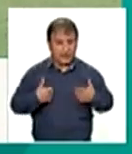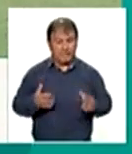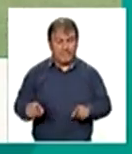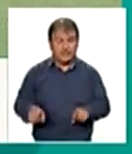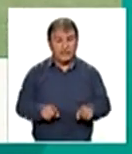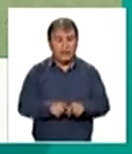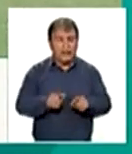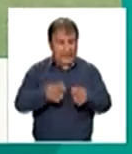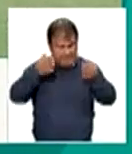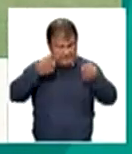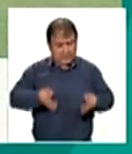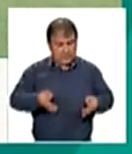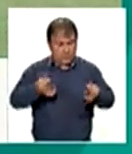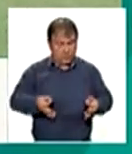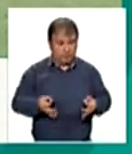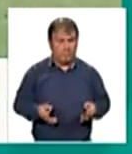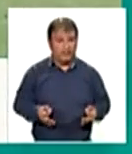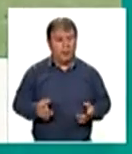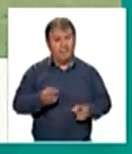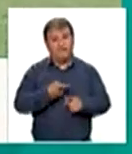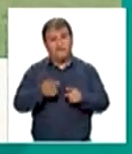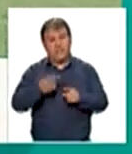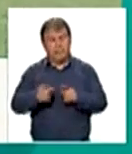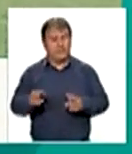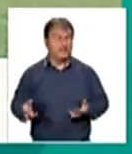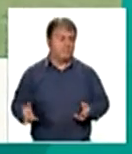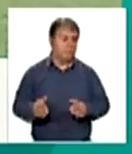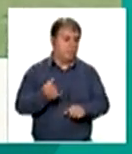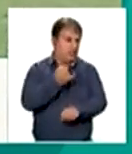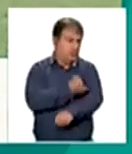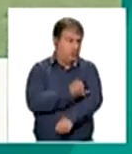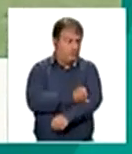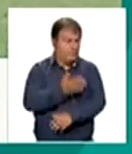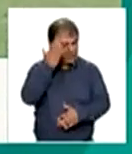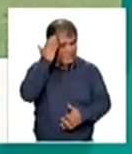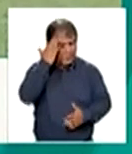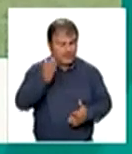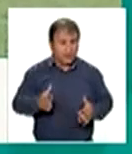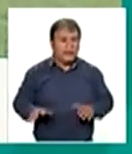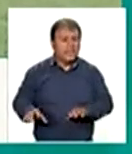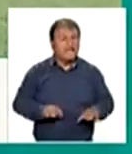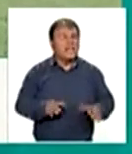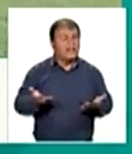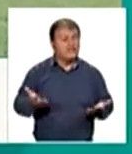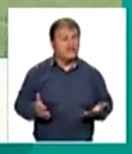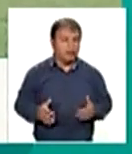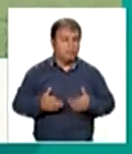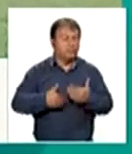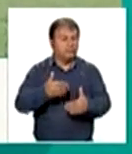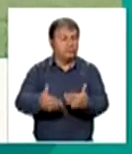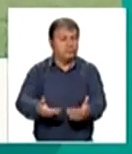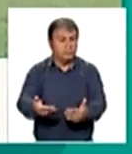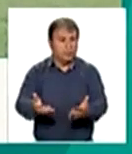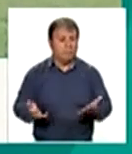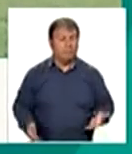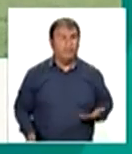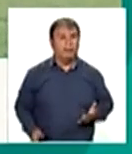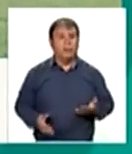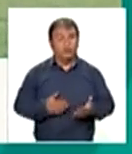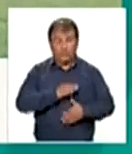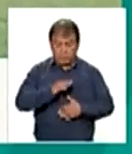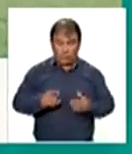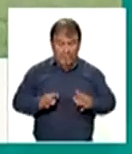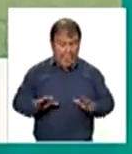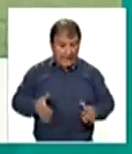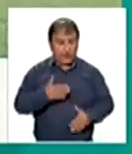tomar la determinación las correspondientes para saber qué es lo que viene a continuación, porque se sigue todo un